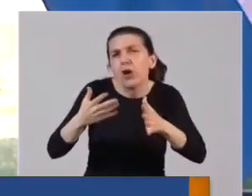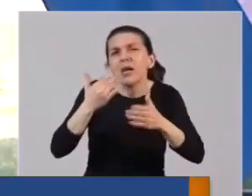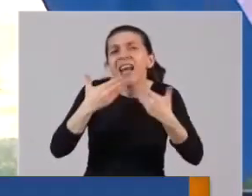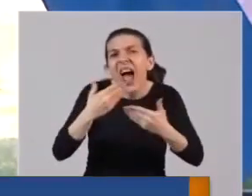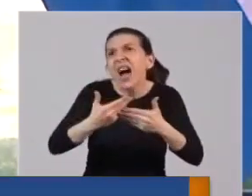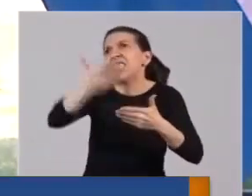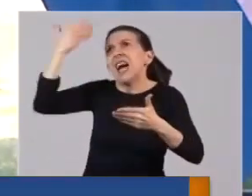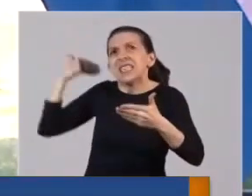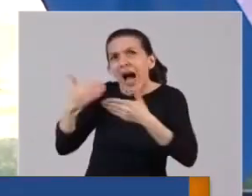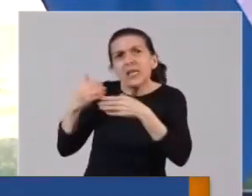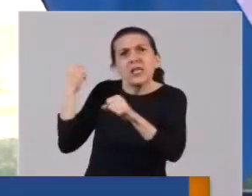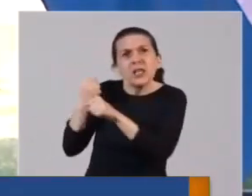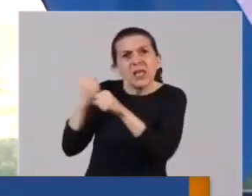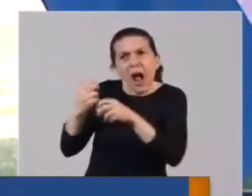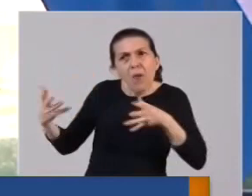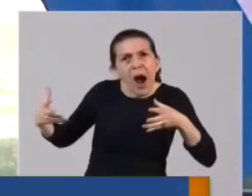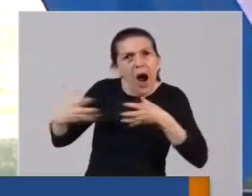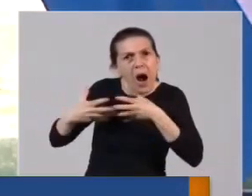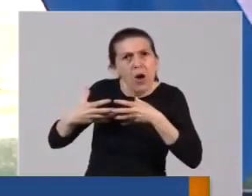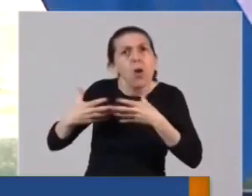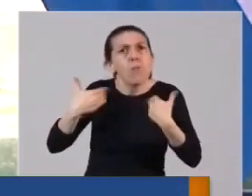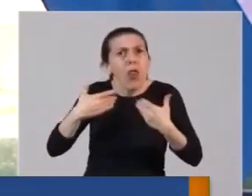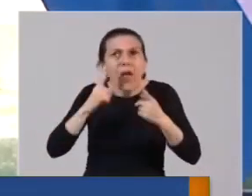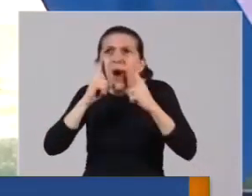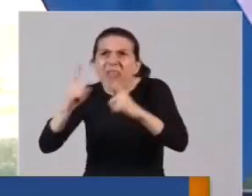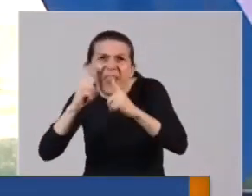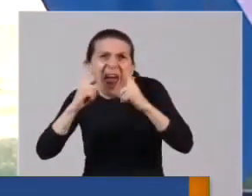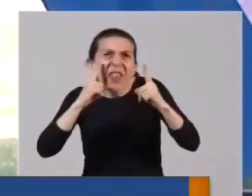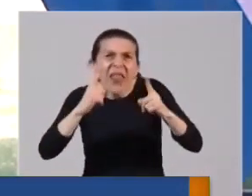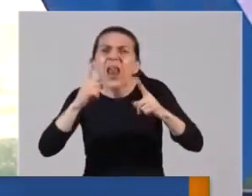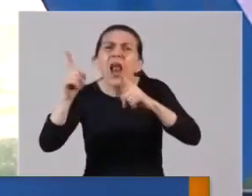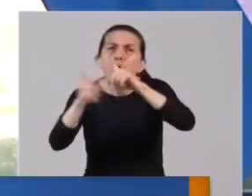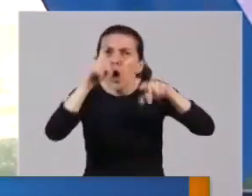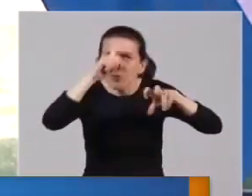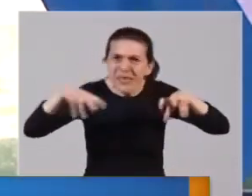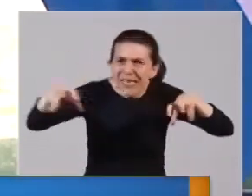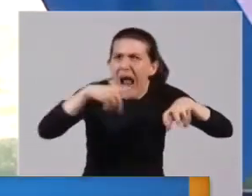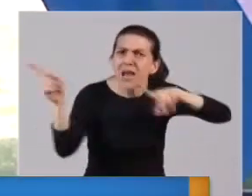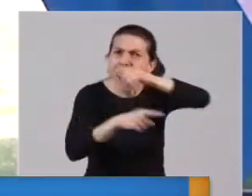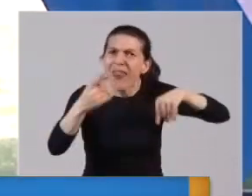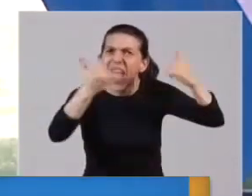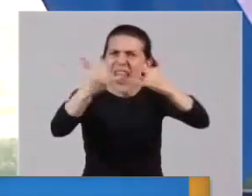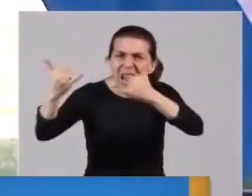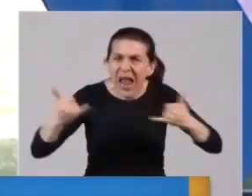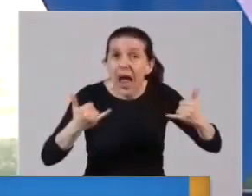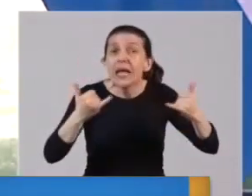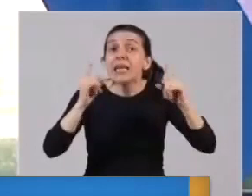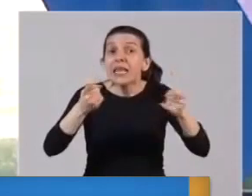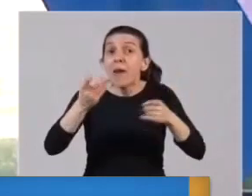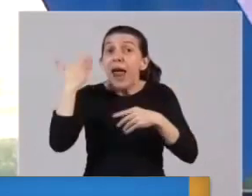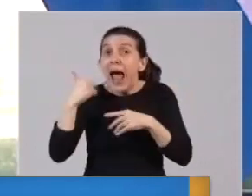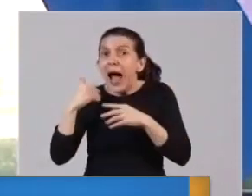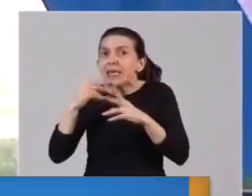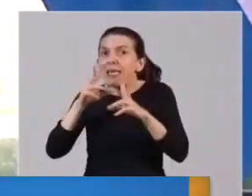con el trabajo que hicimos estamos demostrando que podemos atender a los argentinos que necesitan atención. Y con el silencioso trabajo que hicimos con la